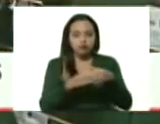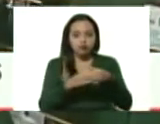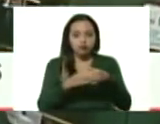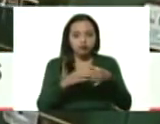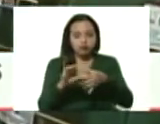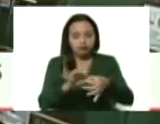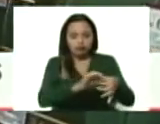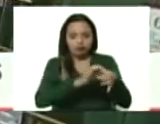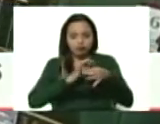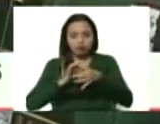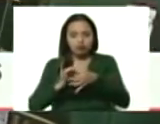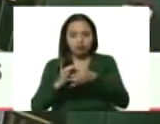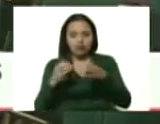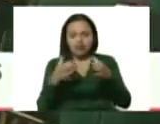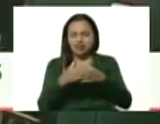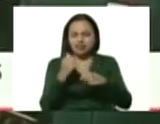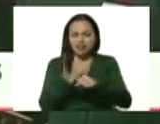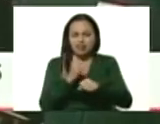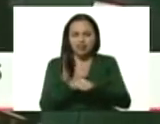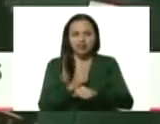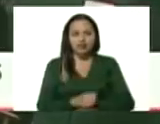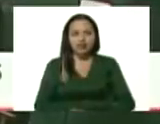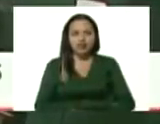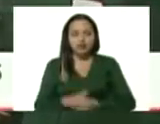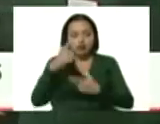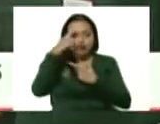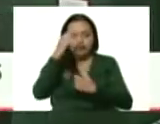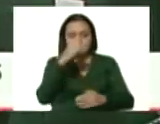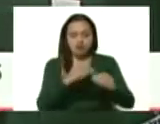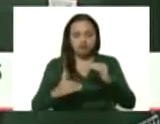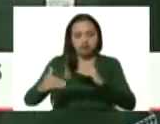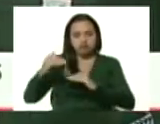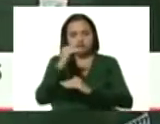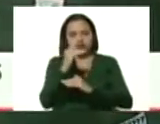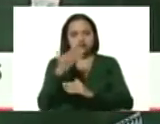extraordinario en equipo, de profesionales del más alto nivel,